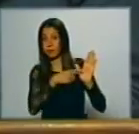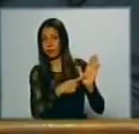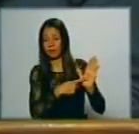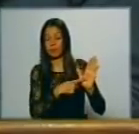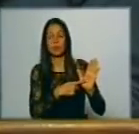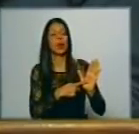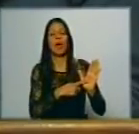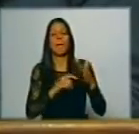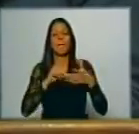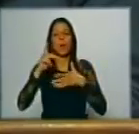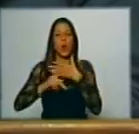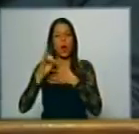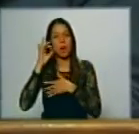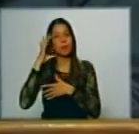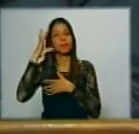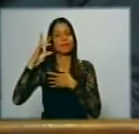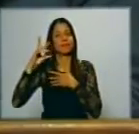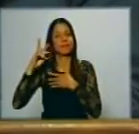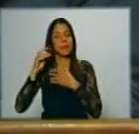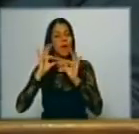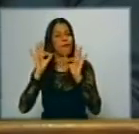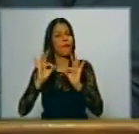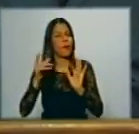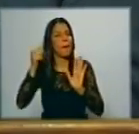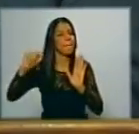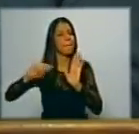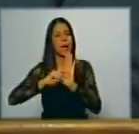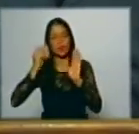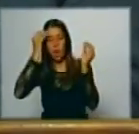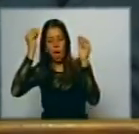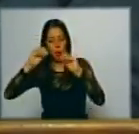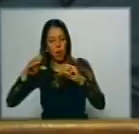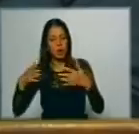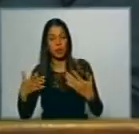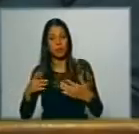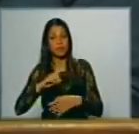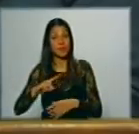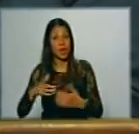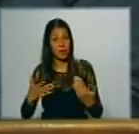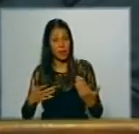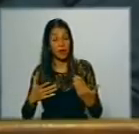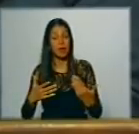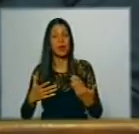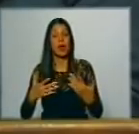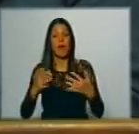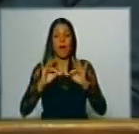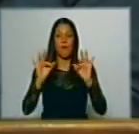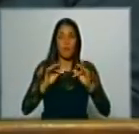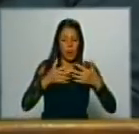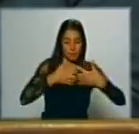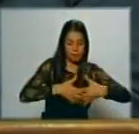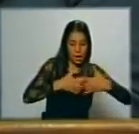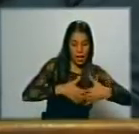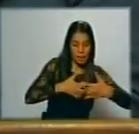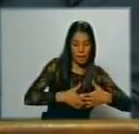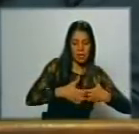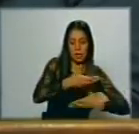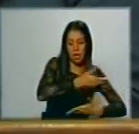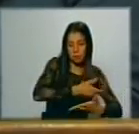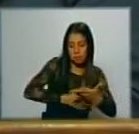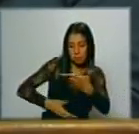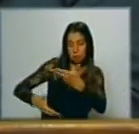Estos programas y modalidades de los precios deberán comprender la cadena de producción,